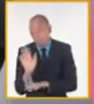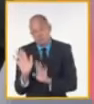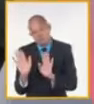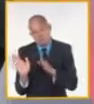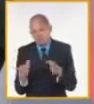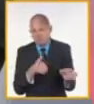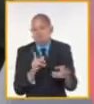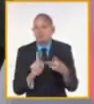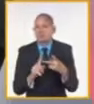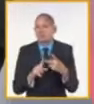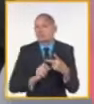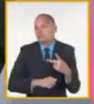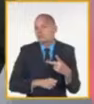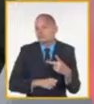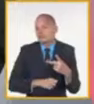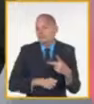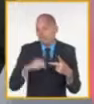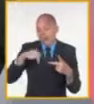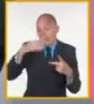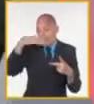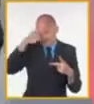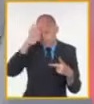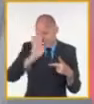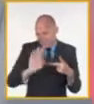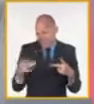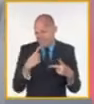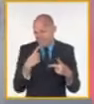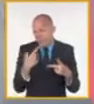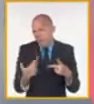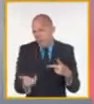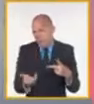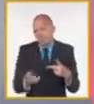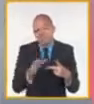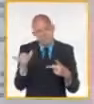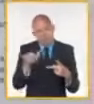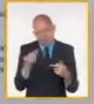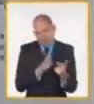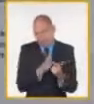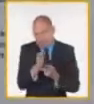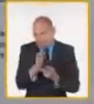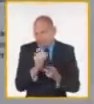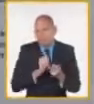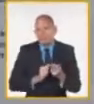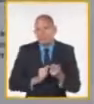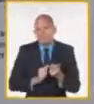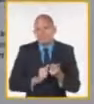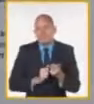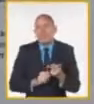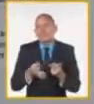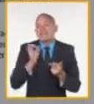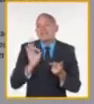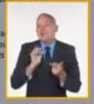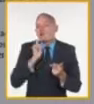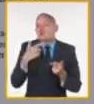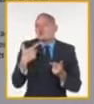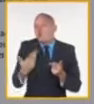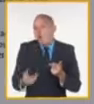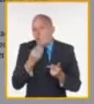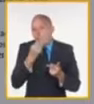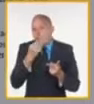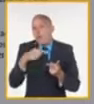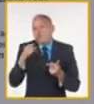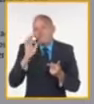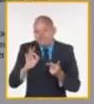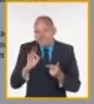lugar nuestro país mantiene la invariable decisión de seguir eh con firmeza y severidad enfrentando este